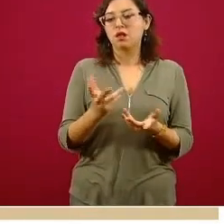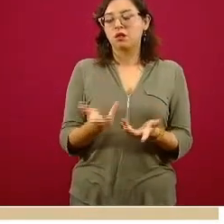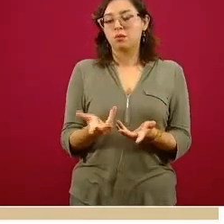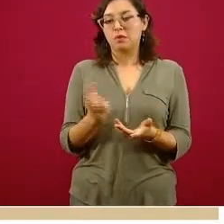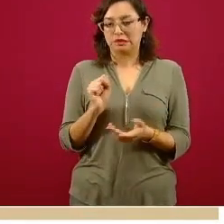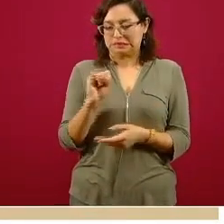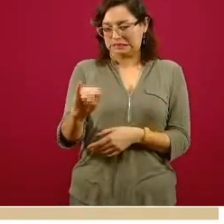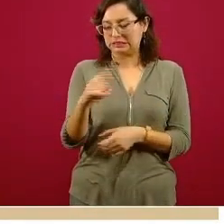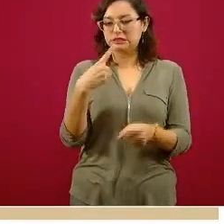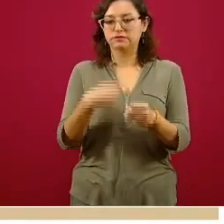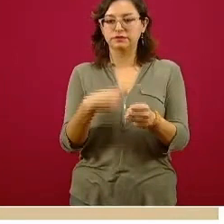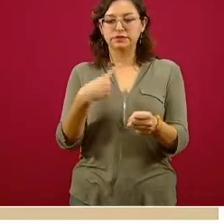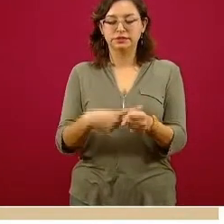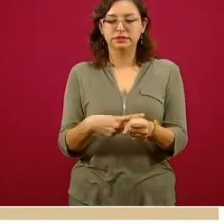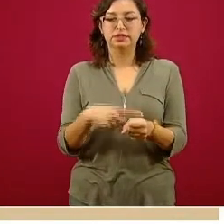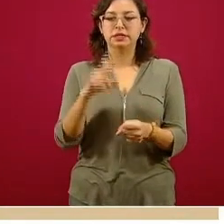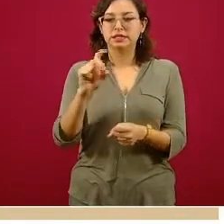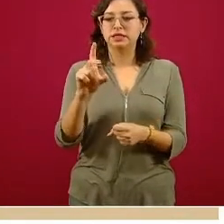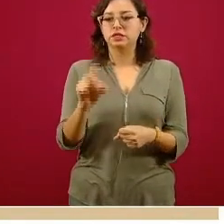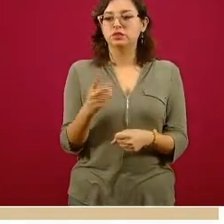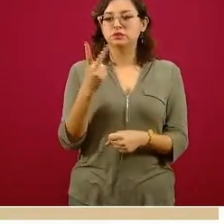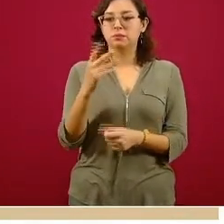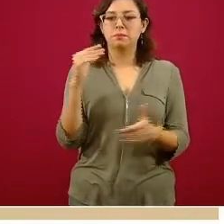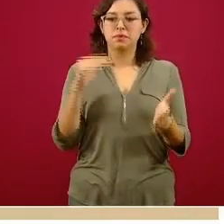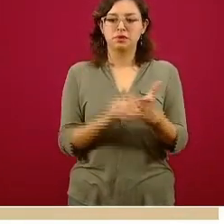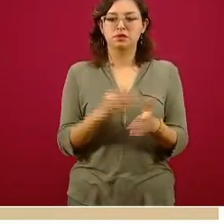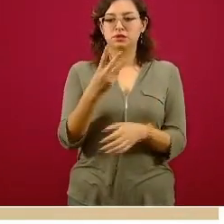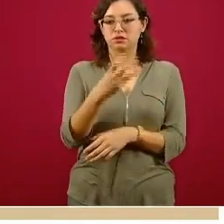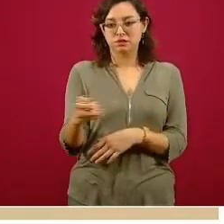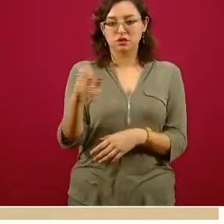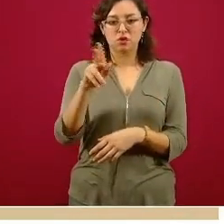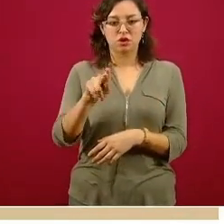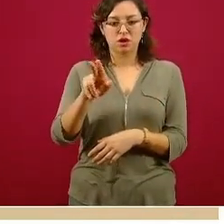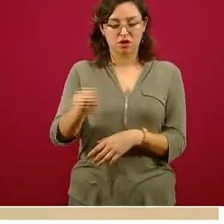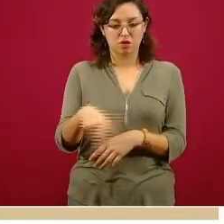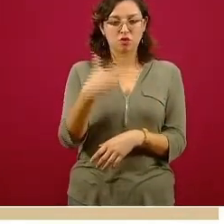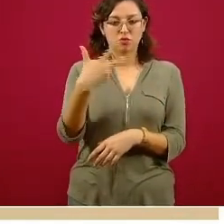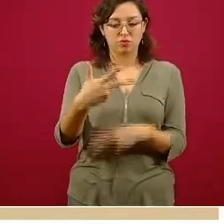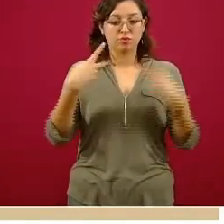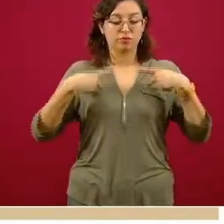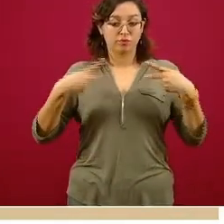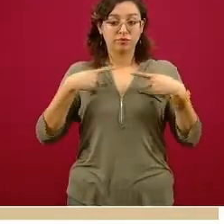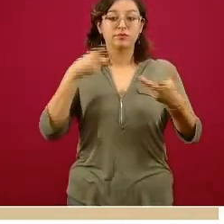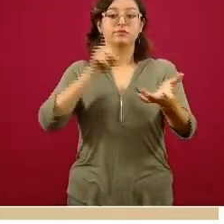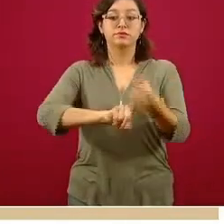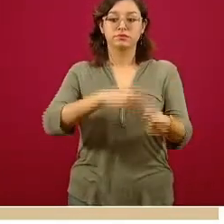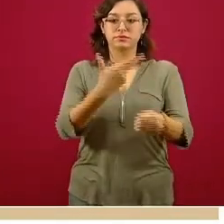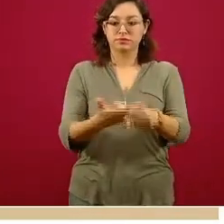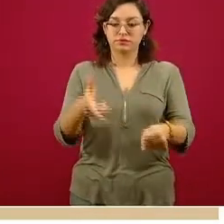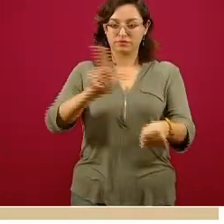son al corte del día de hoy 32.388. También